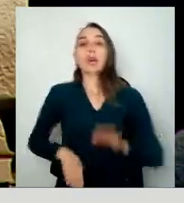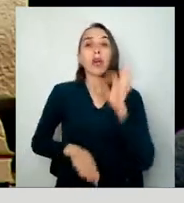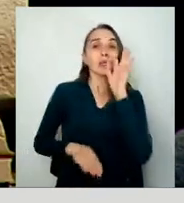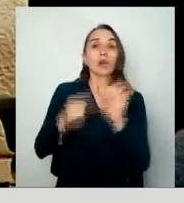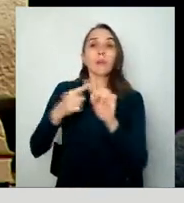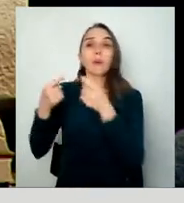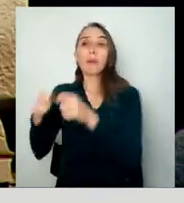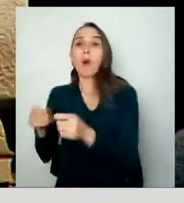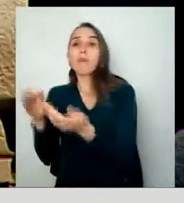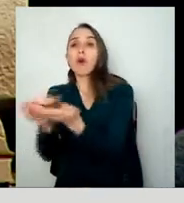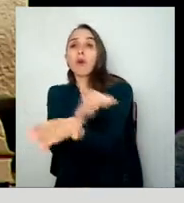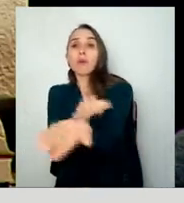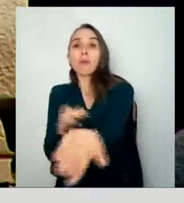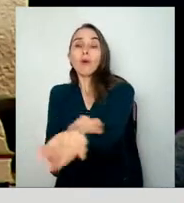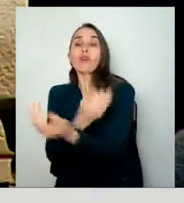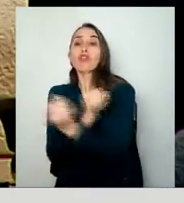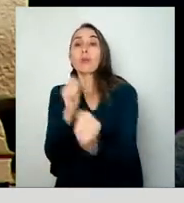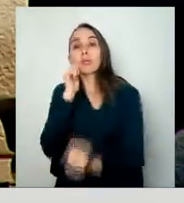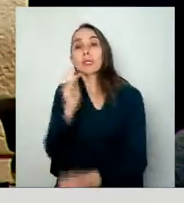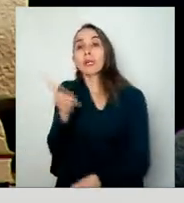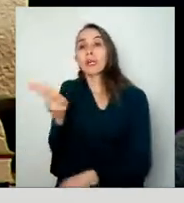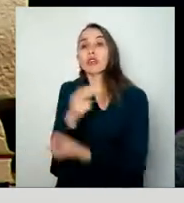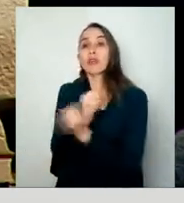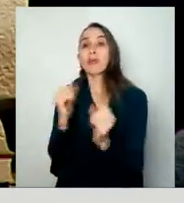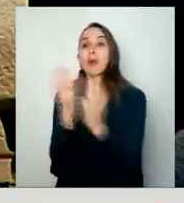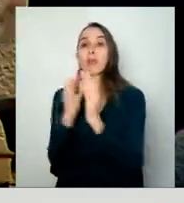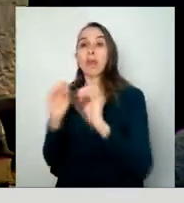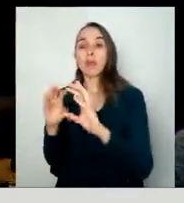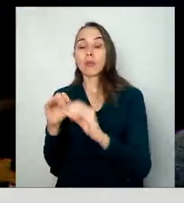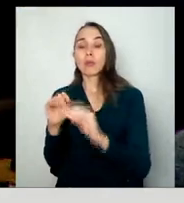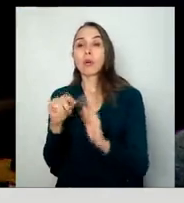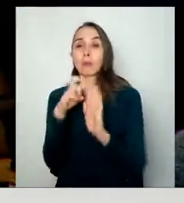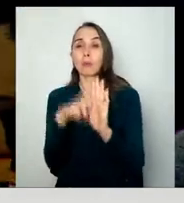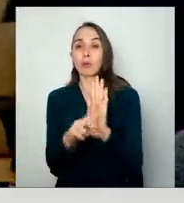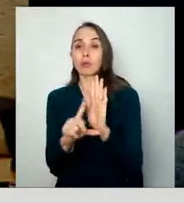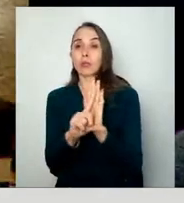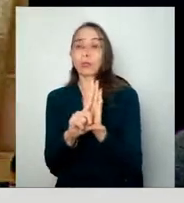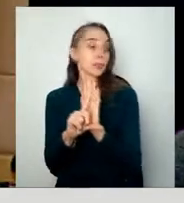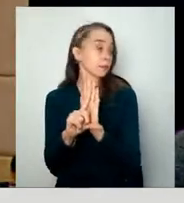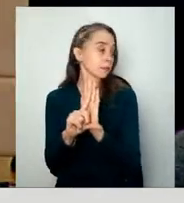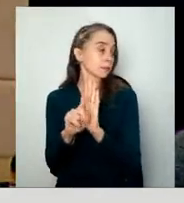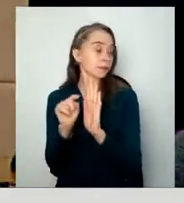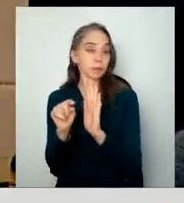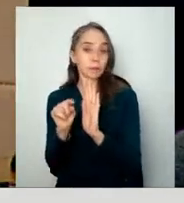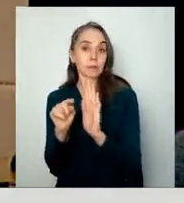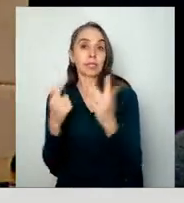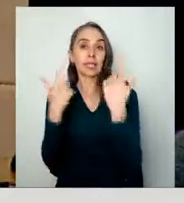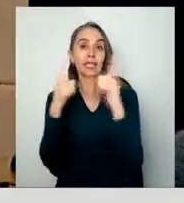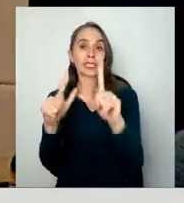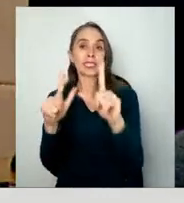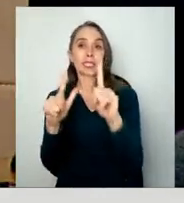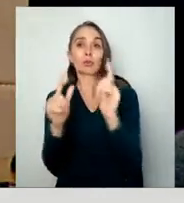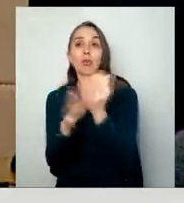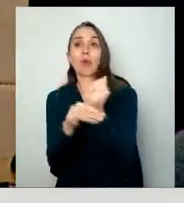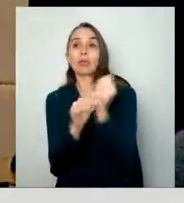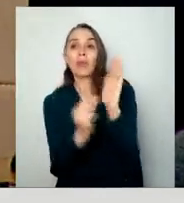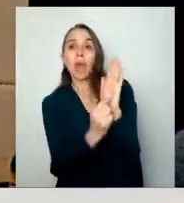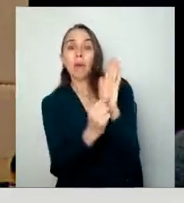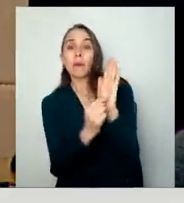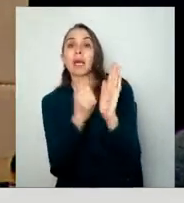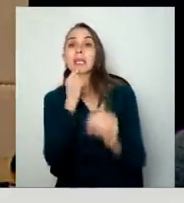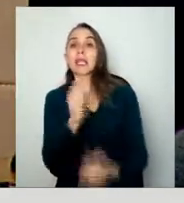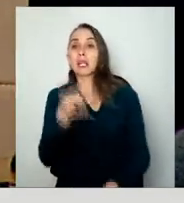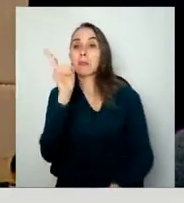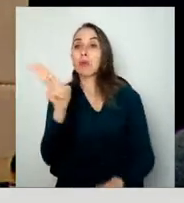un impedimento para educarse nuestro proyecto de ley que denominamos títulos con letra chica busca prohibir expresamente que